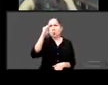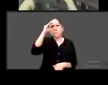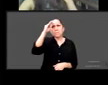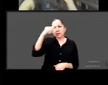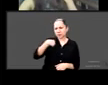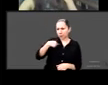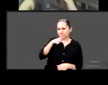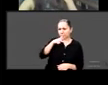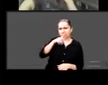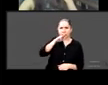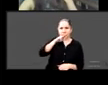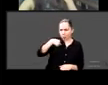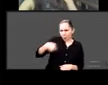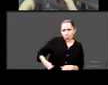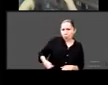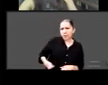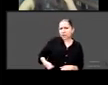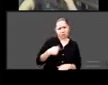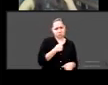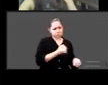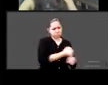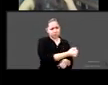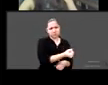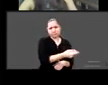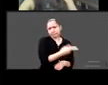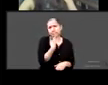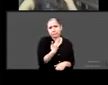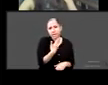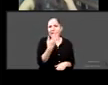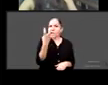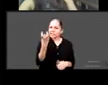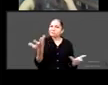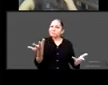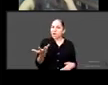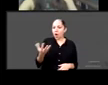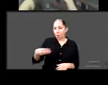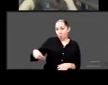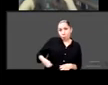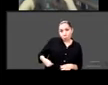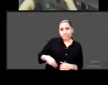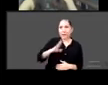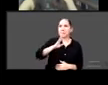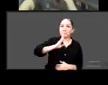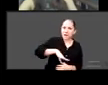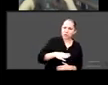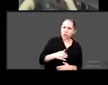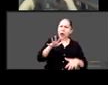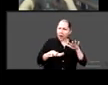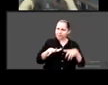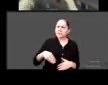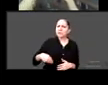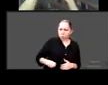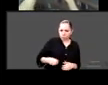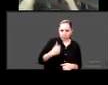y como todos los sentimientos no es buena ni mala. Es agradable o es desagradable, pero la culpa tiene un buen mensaje